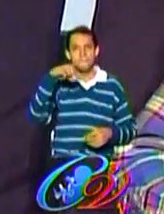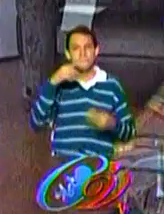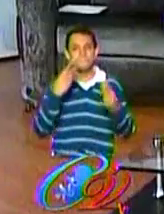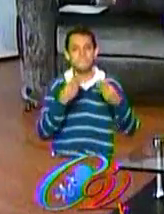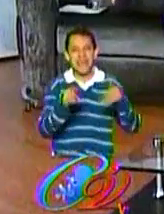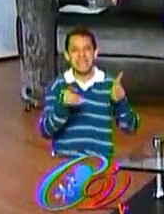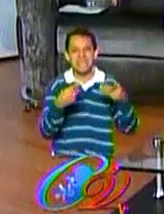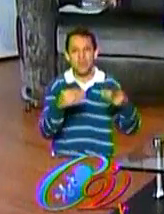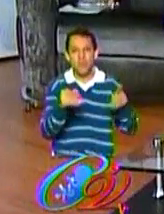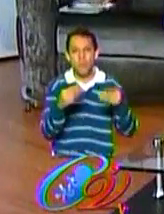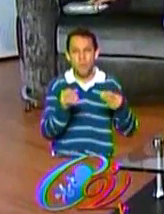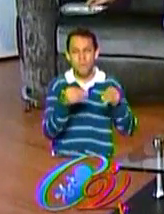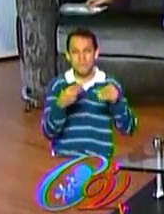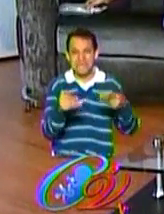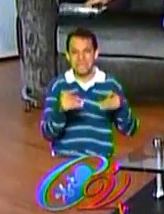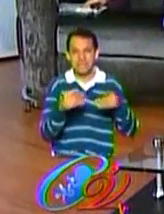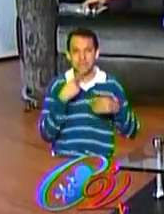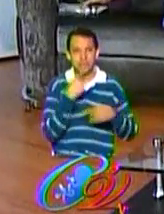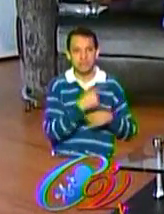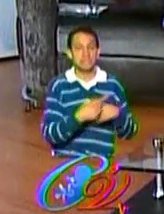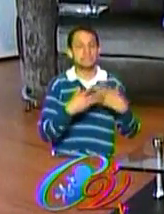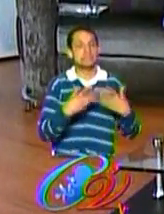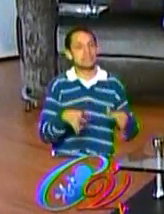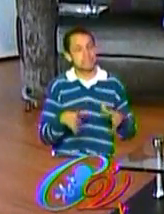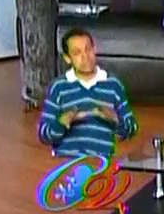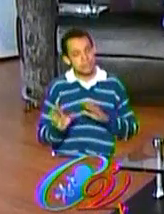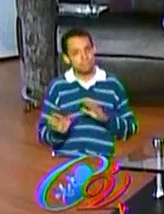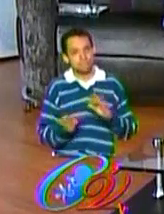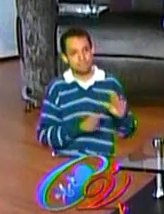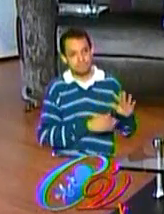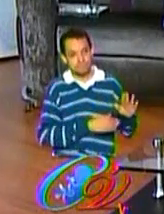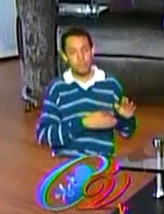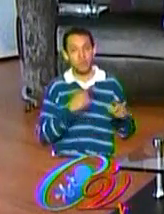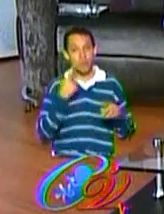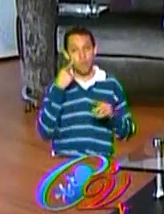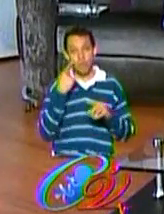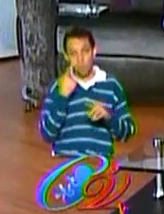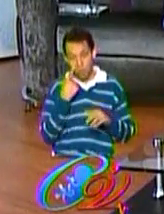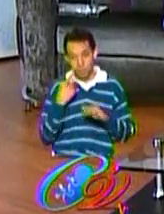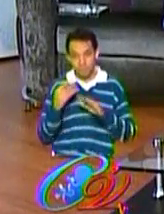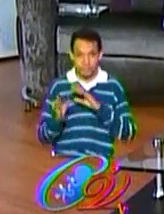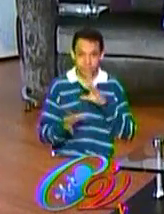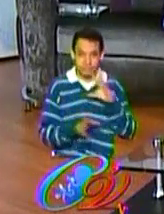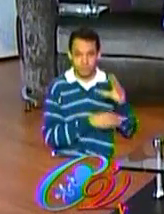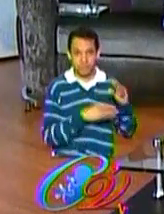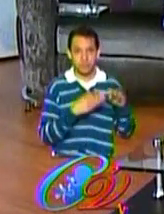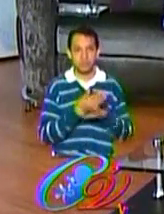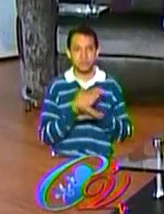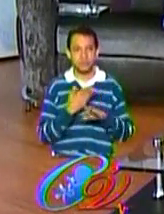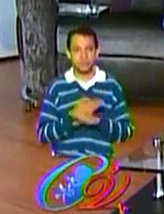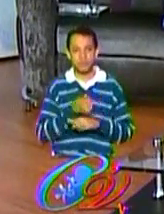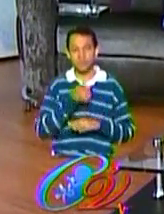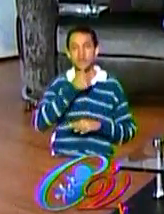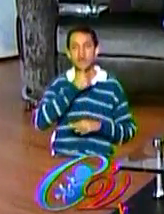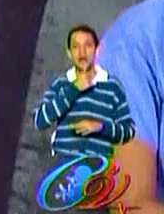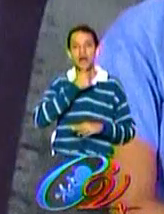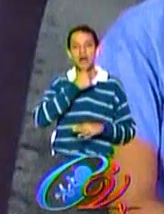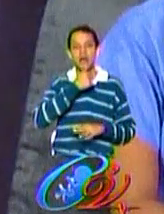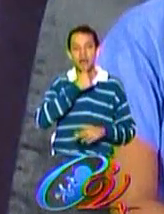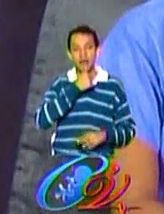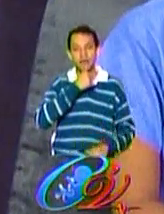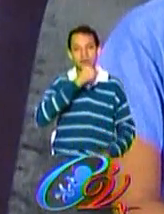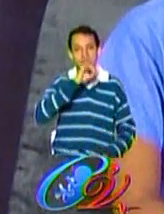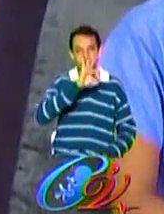la siguiente diapositiva, bueno, yo ahí, pues en el agua son muchos los problemas. Por ejemplo, el agua de Dallas tiene